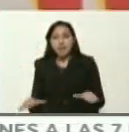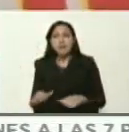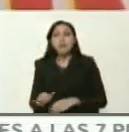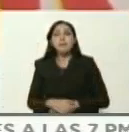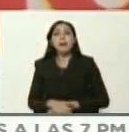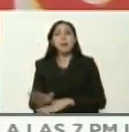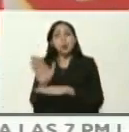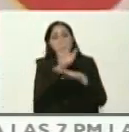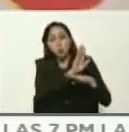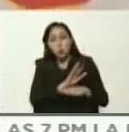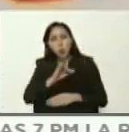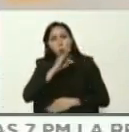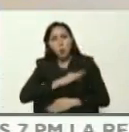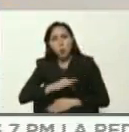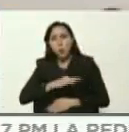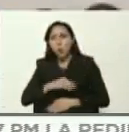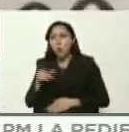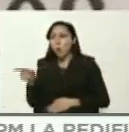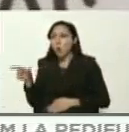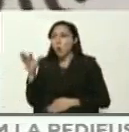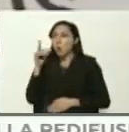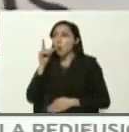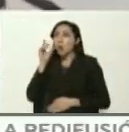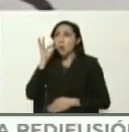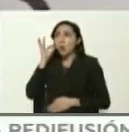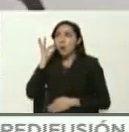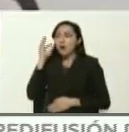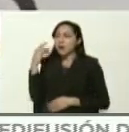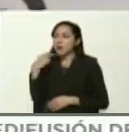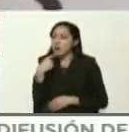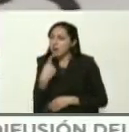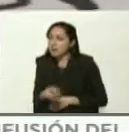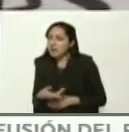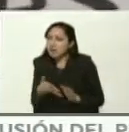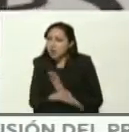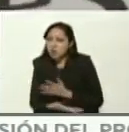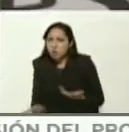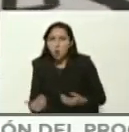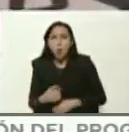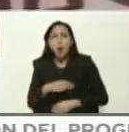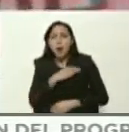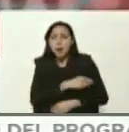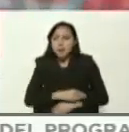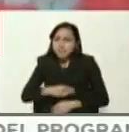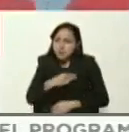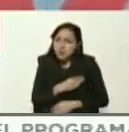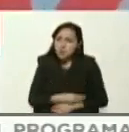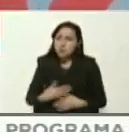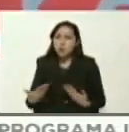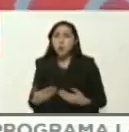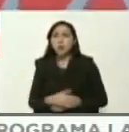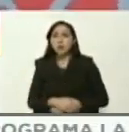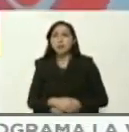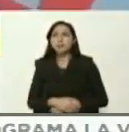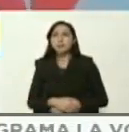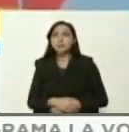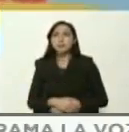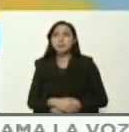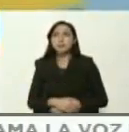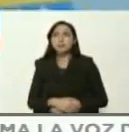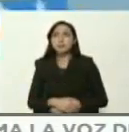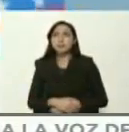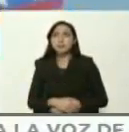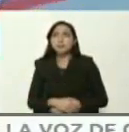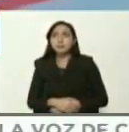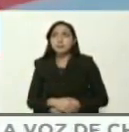Dayana Encinoso. ¿Qué nos dice Dayana Encinoso del sistema de misiones? Además, como parte de la